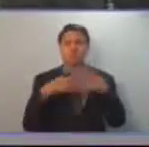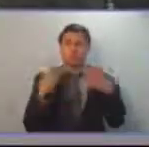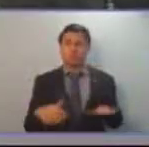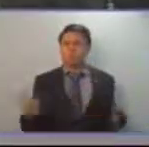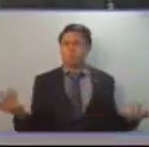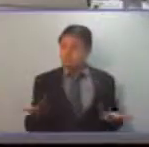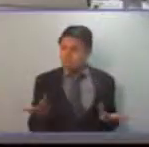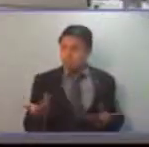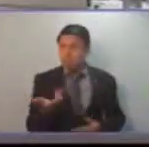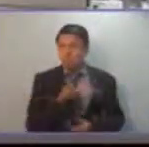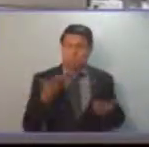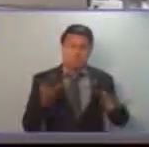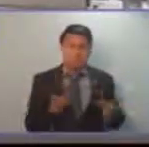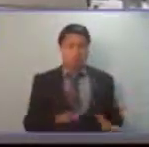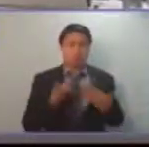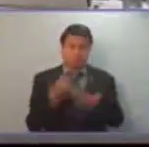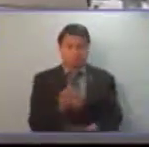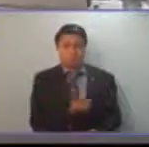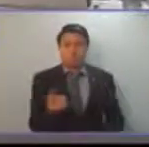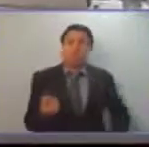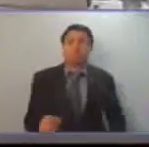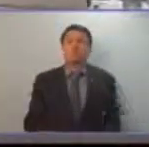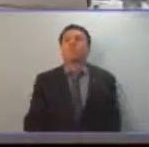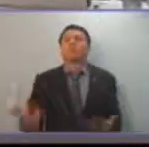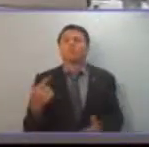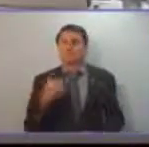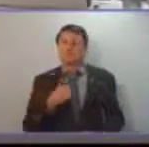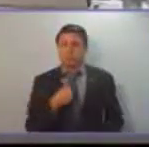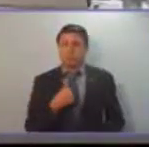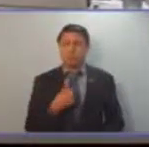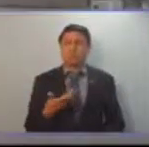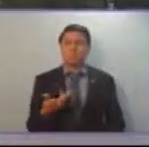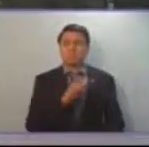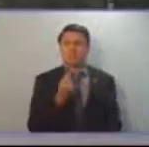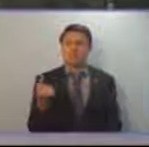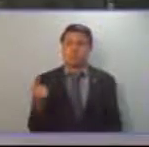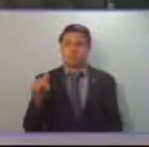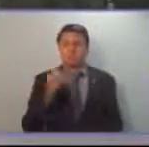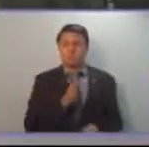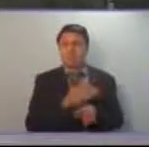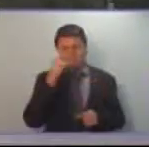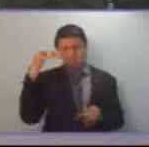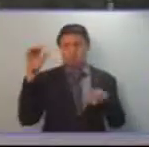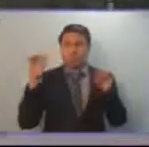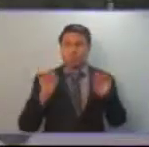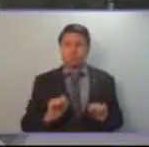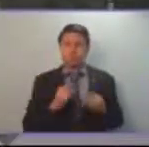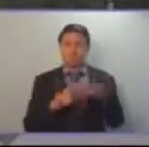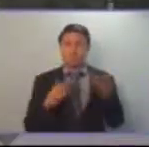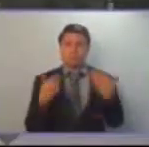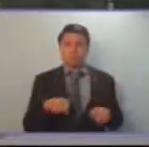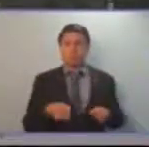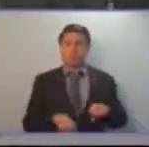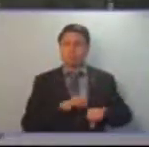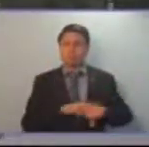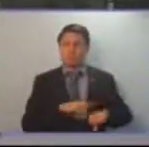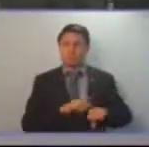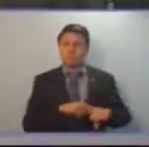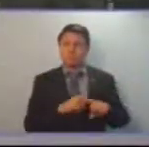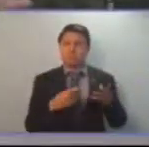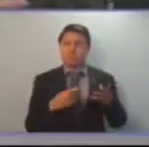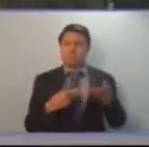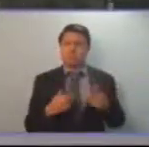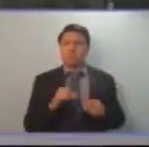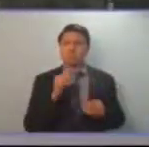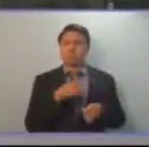y hacemos por la gente. Y como yo, todo militante de otro partido, pues tenemos en este tiempo el derecho